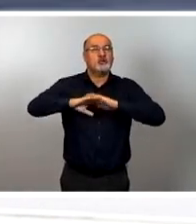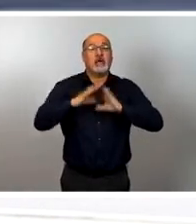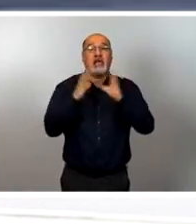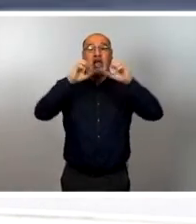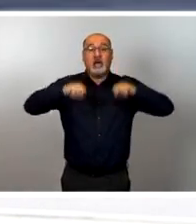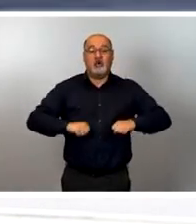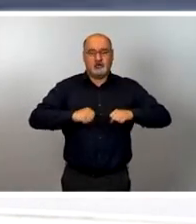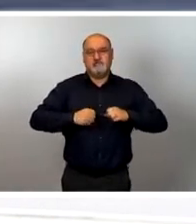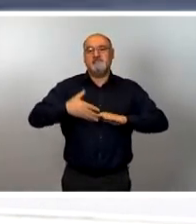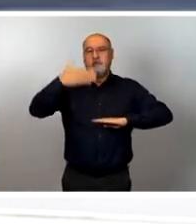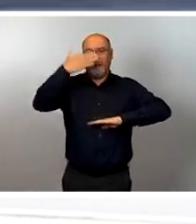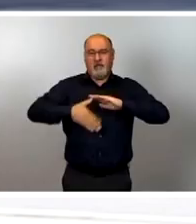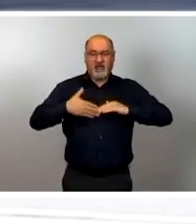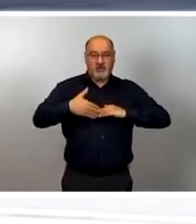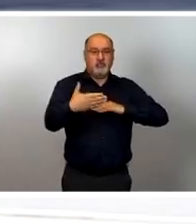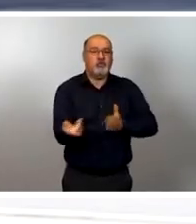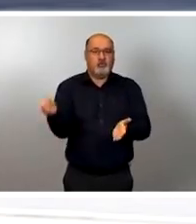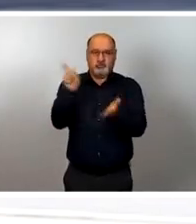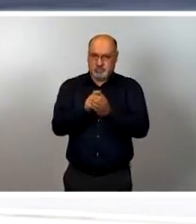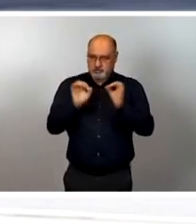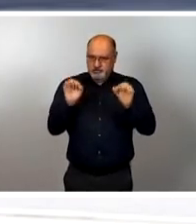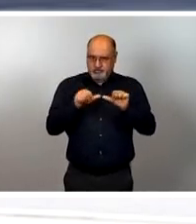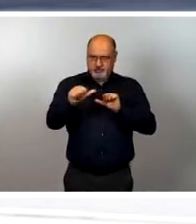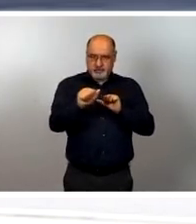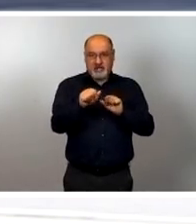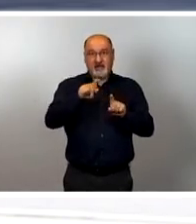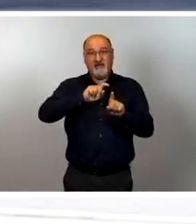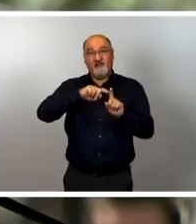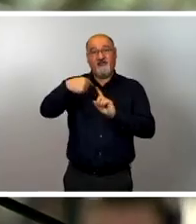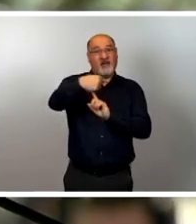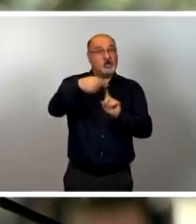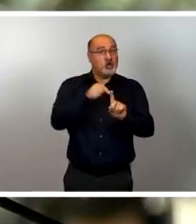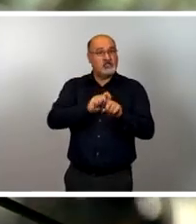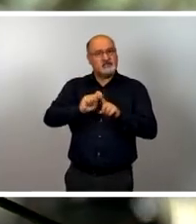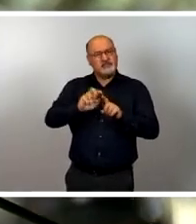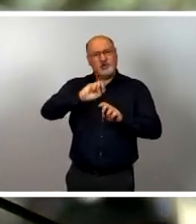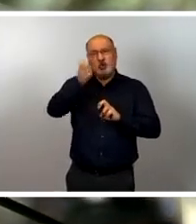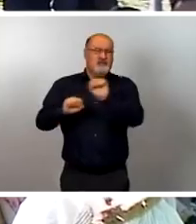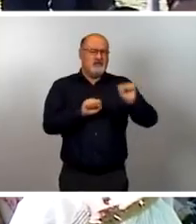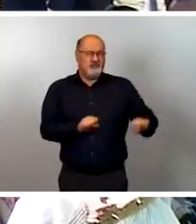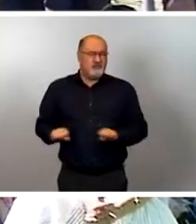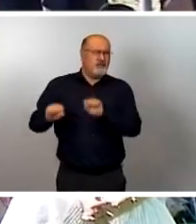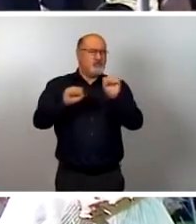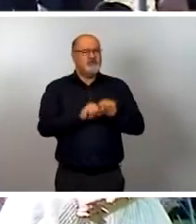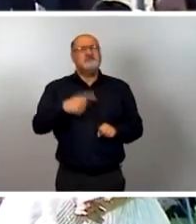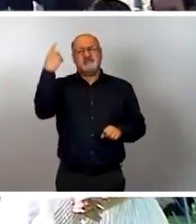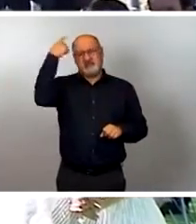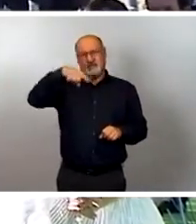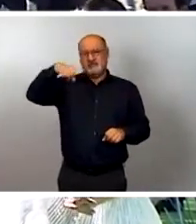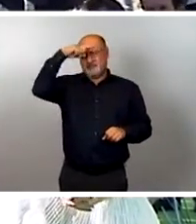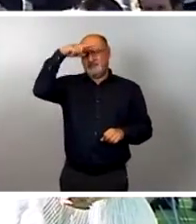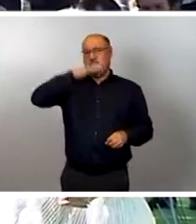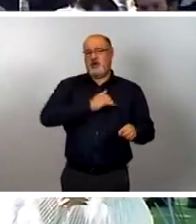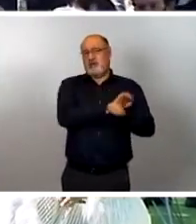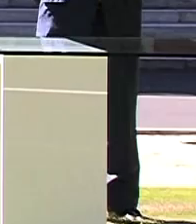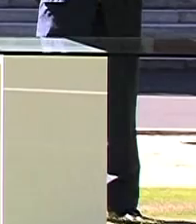para volver a poner vamos a llamarle otros factores de sostenibilidad llamémoslo como queramos el acuerdo acercar a la